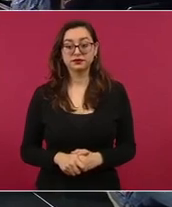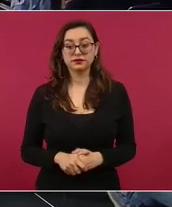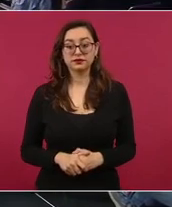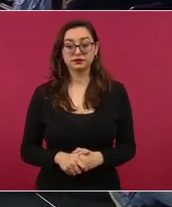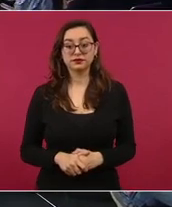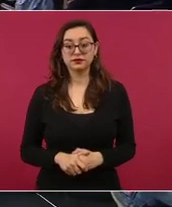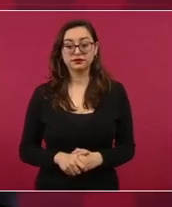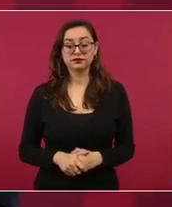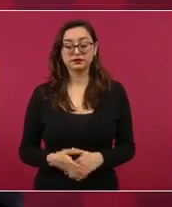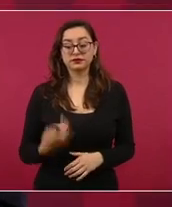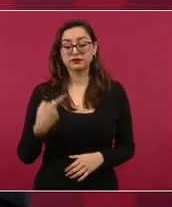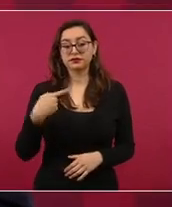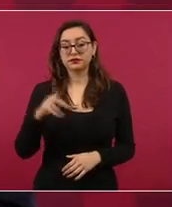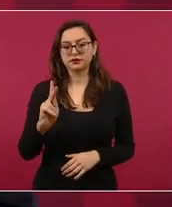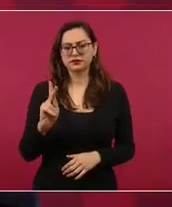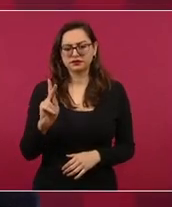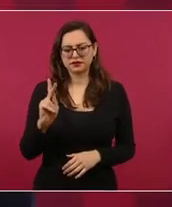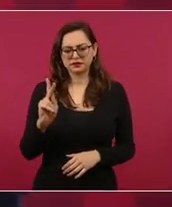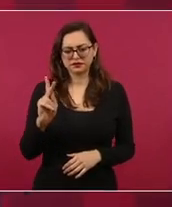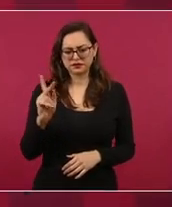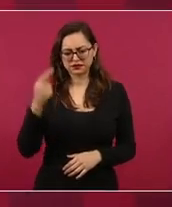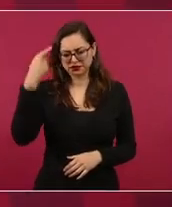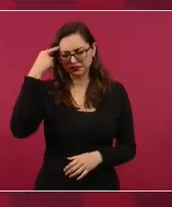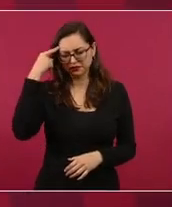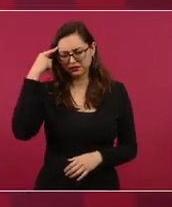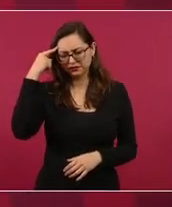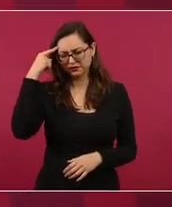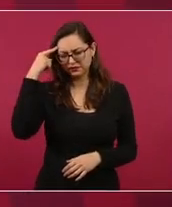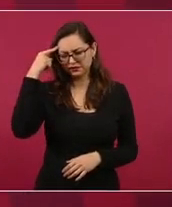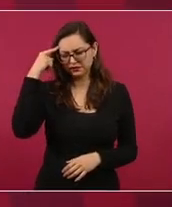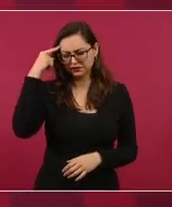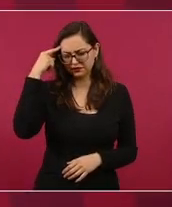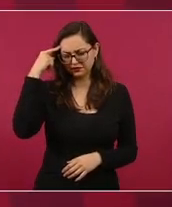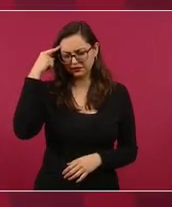viendo, yo creo que Chomsky